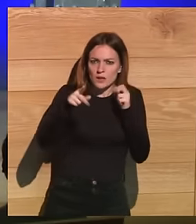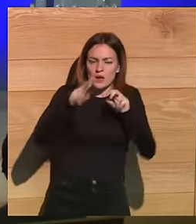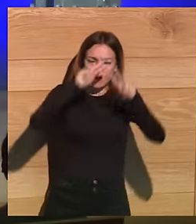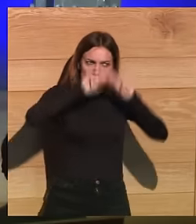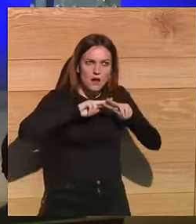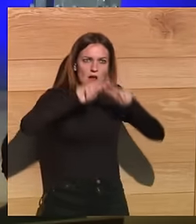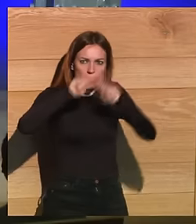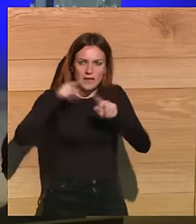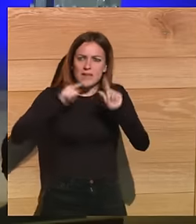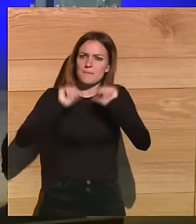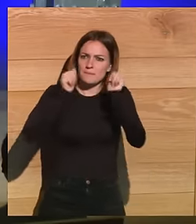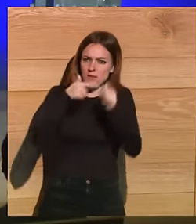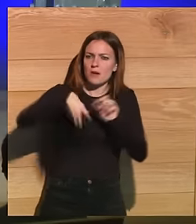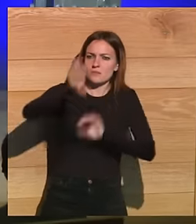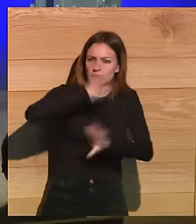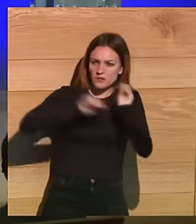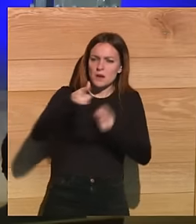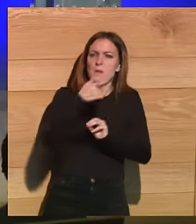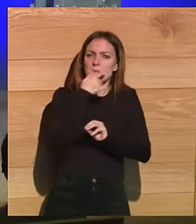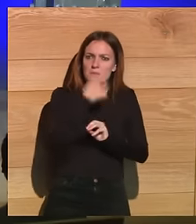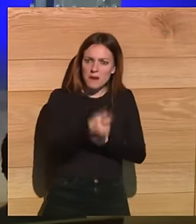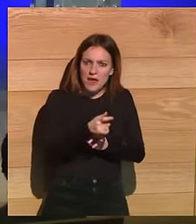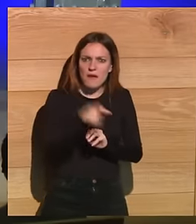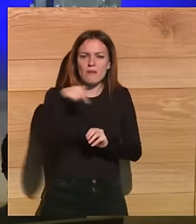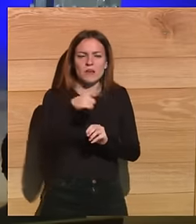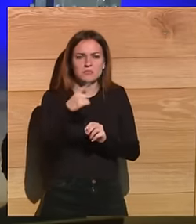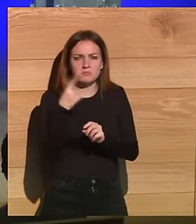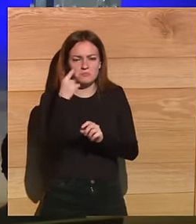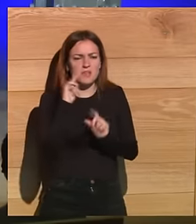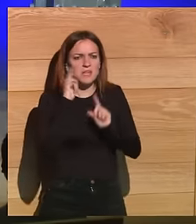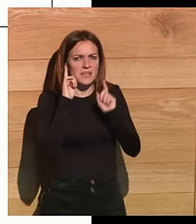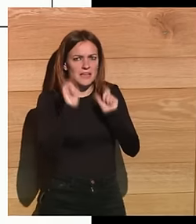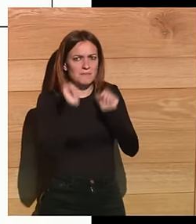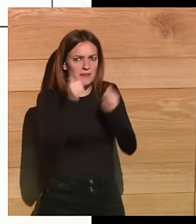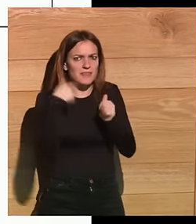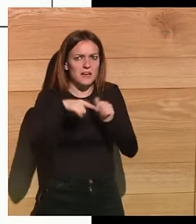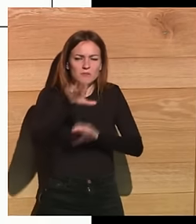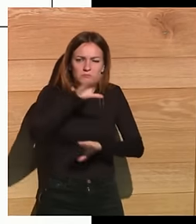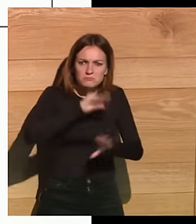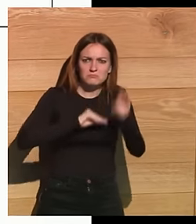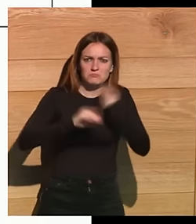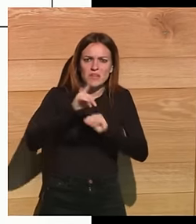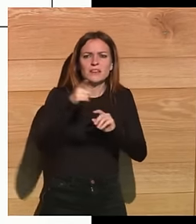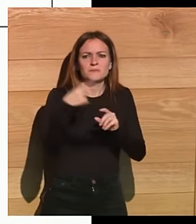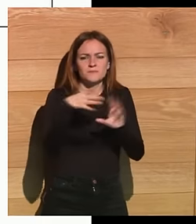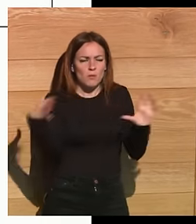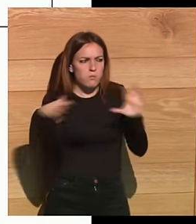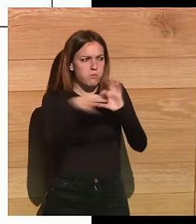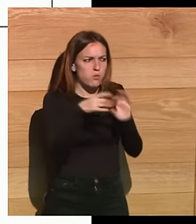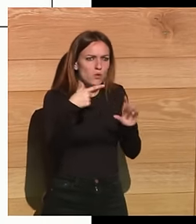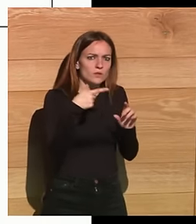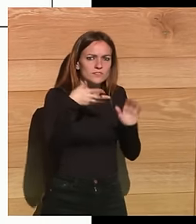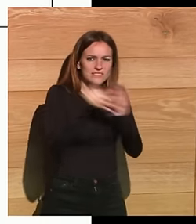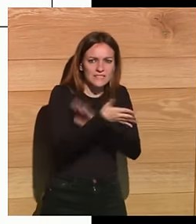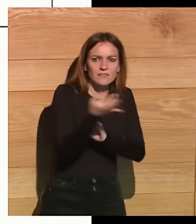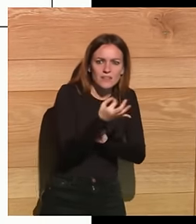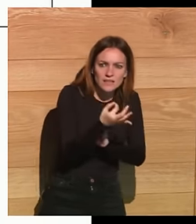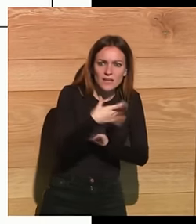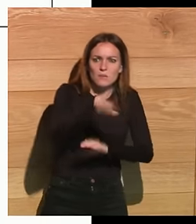a comprender que esto son palabras, y empiezan a mapearlas relacionadas con significados. Esto es uno de los